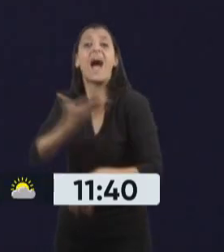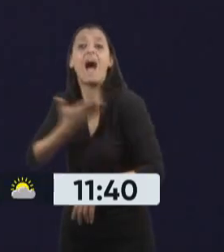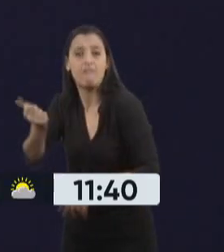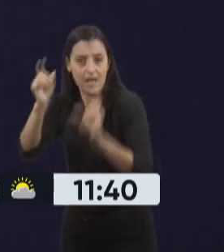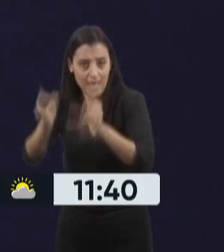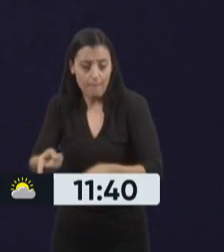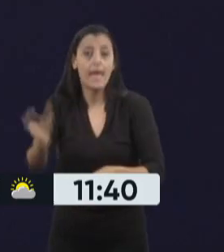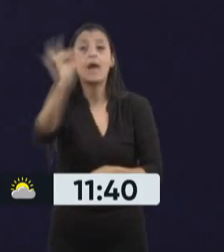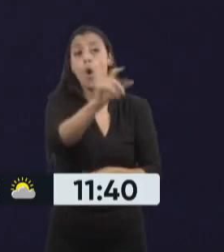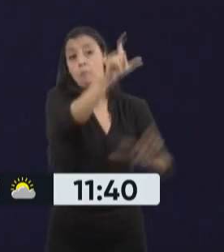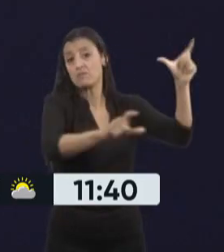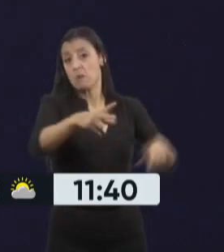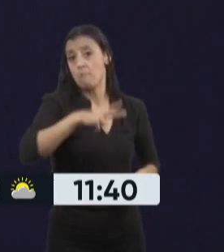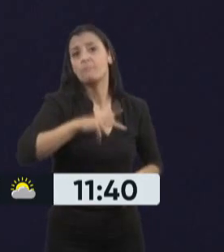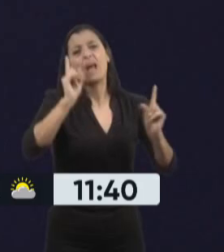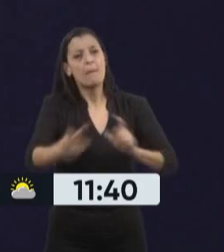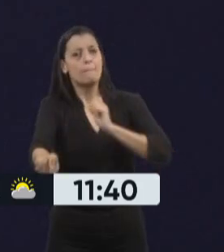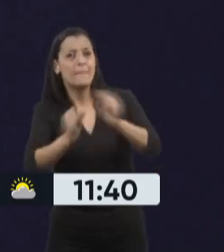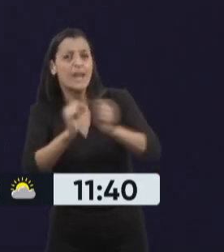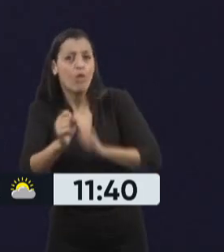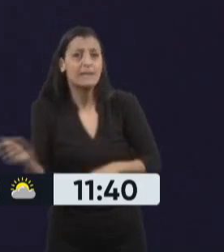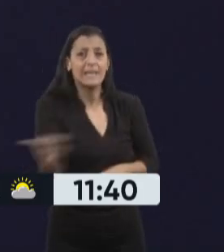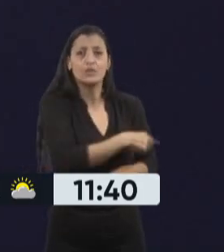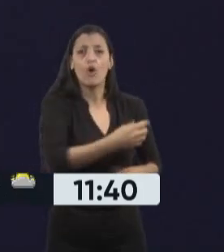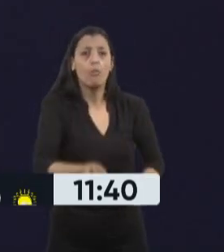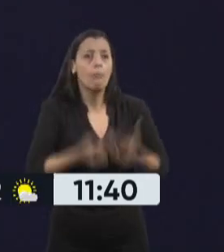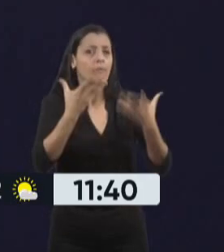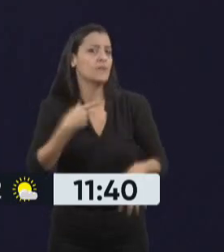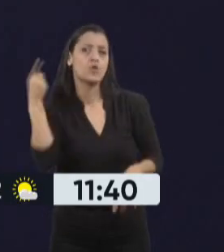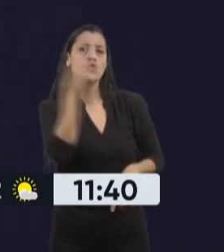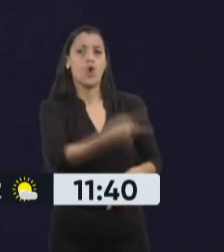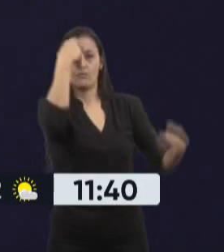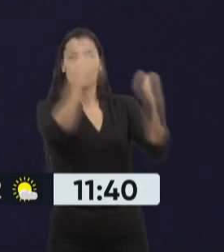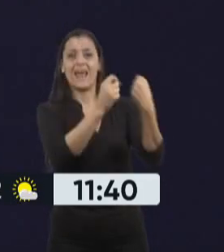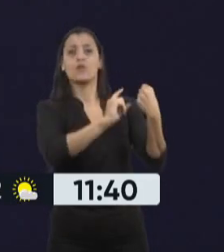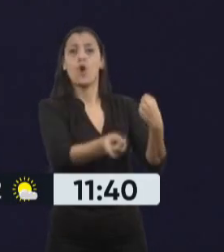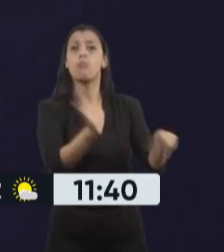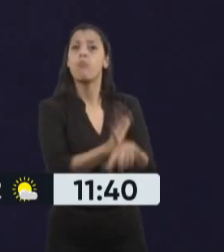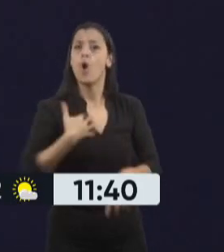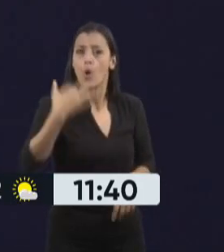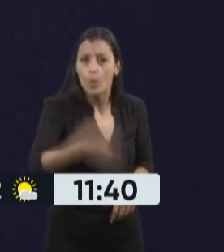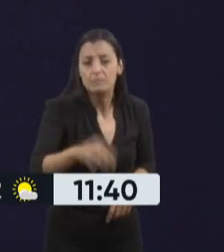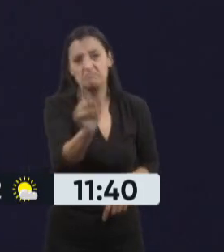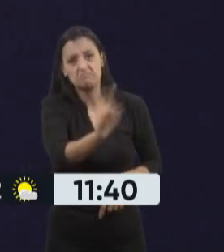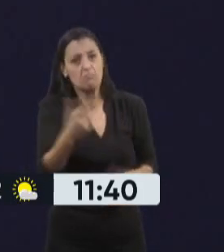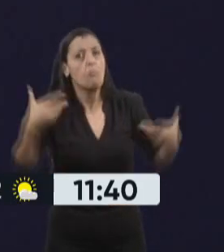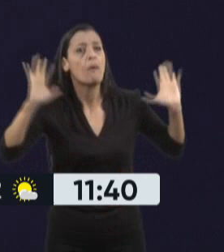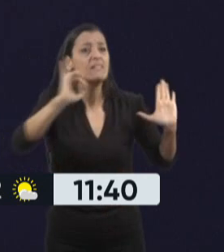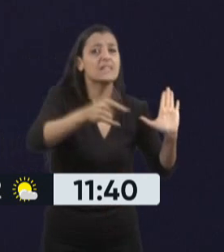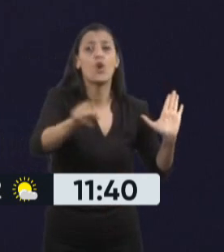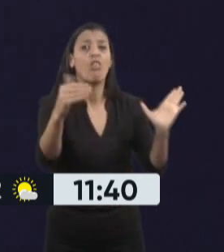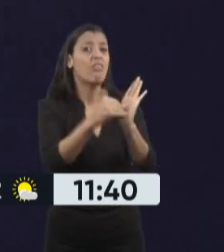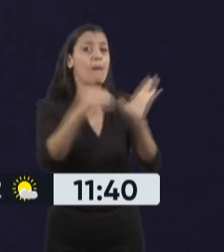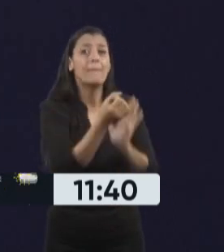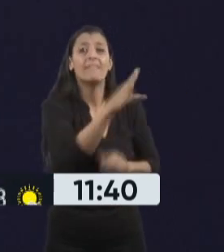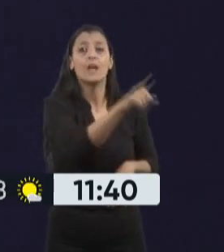hasta particulares, e incluso periodistas que se han manifestado en contra cuando solamente es una opción. No reviste, hay veces